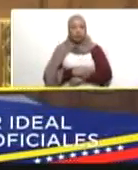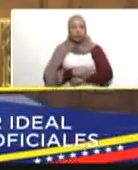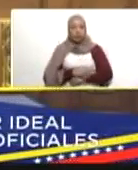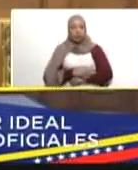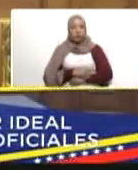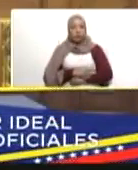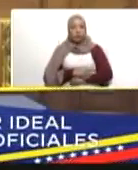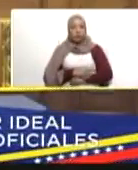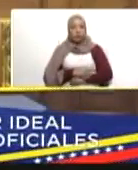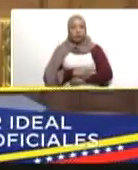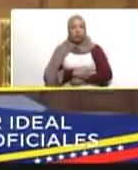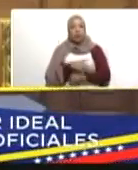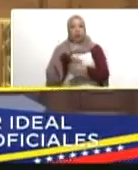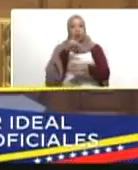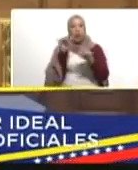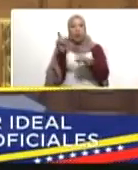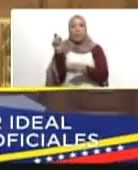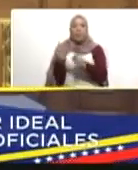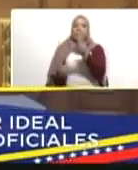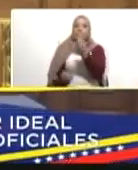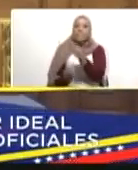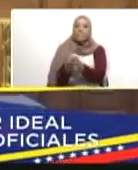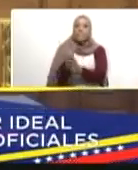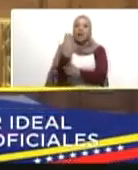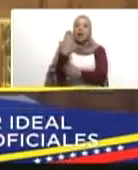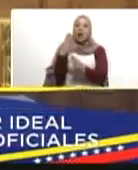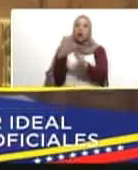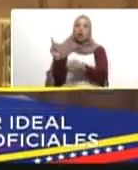y desmantel en el mes de